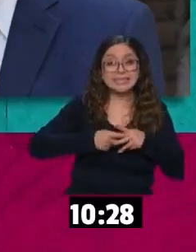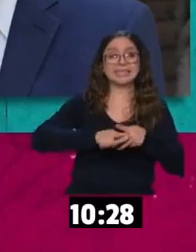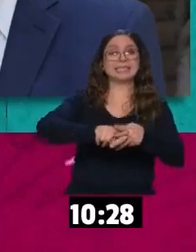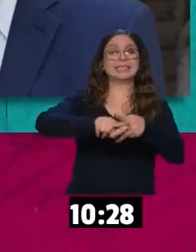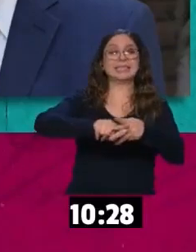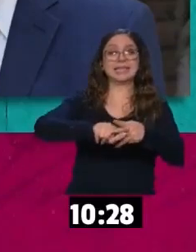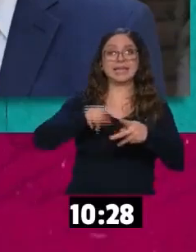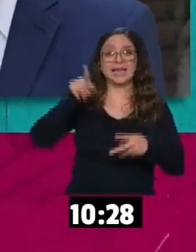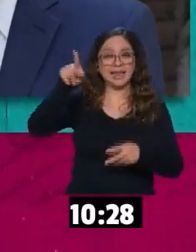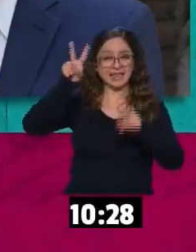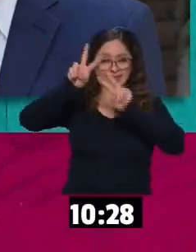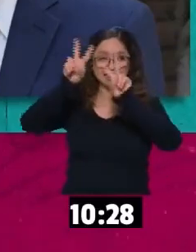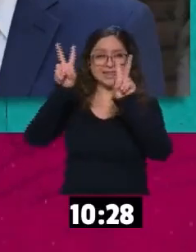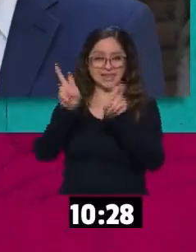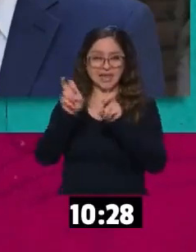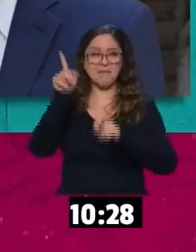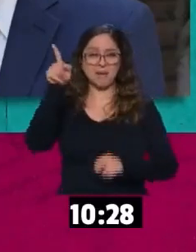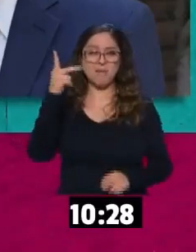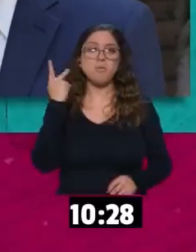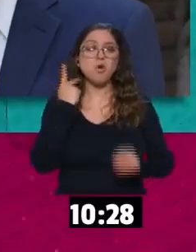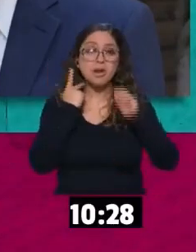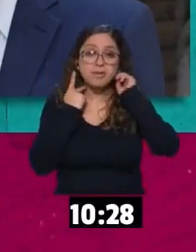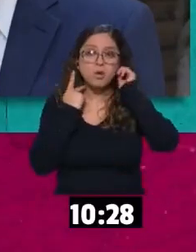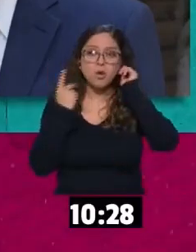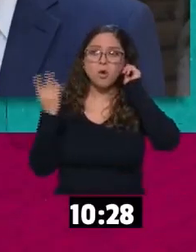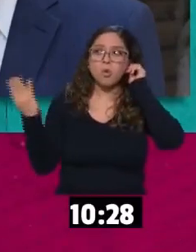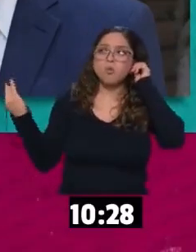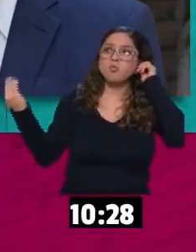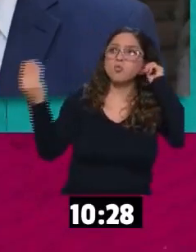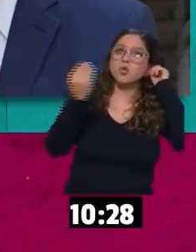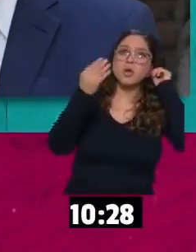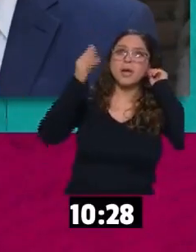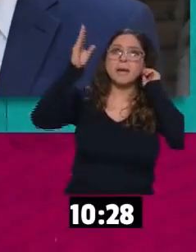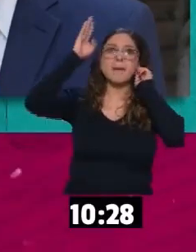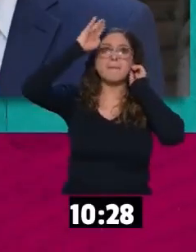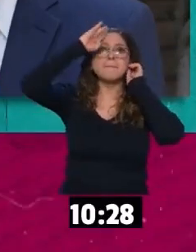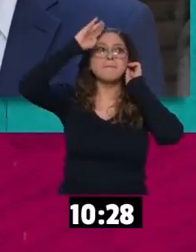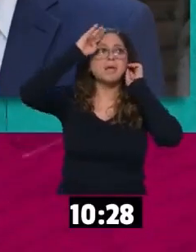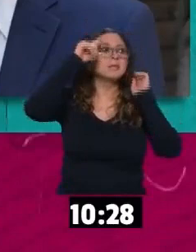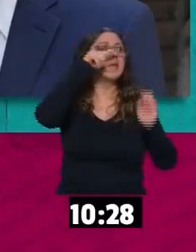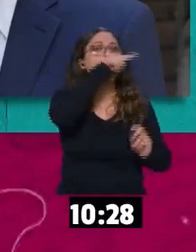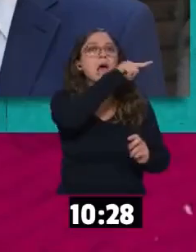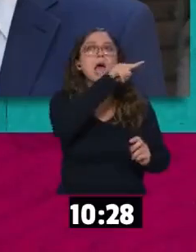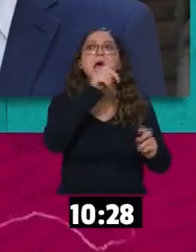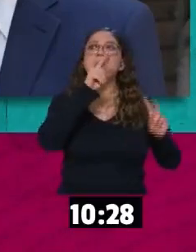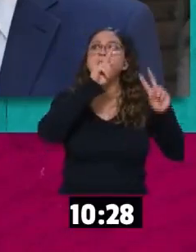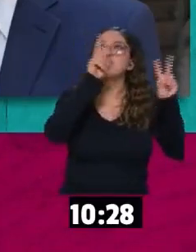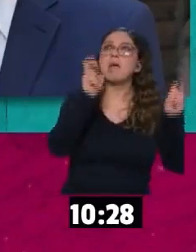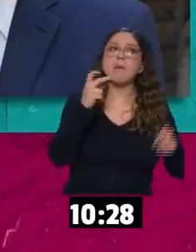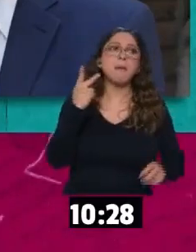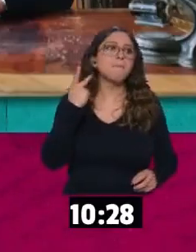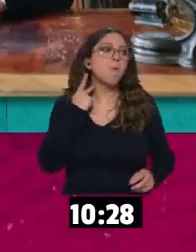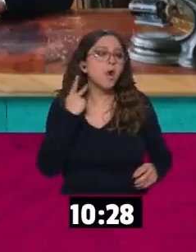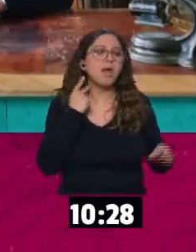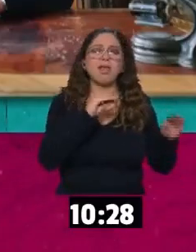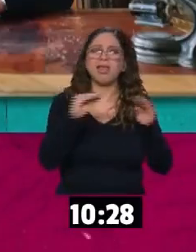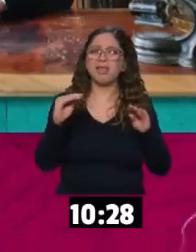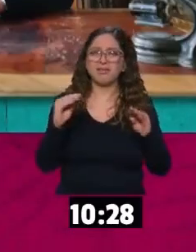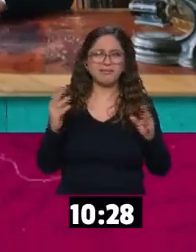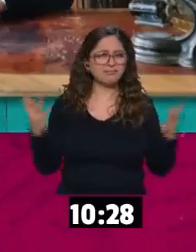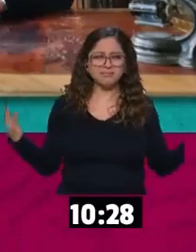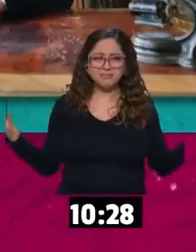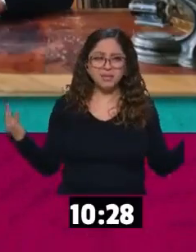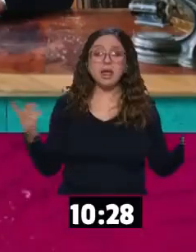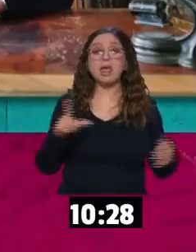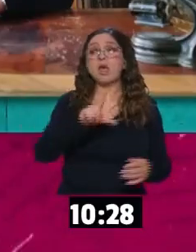política, se politizó el asunto. Un asunto que era estrictamente técnico se politizó. Y hubo los bandos